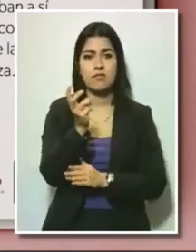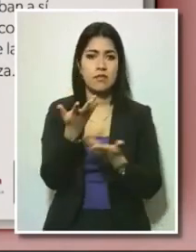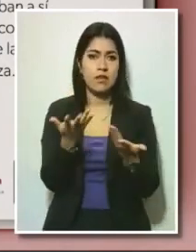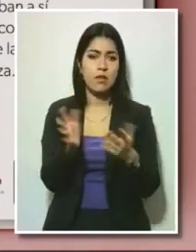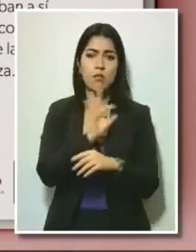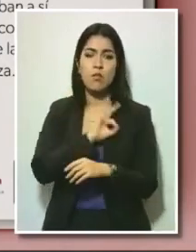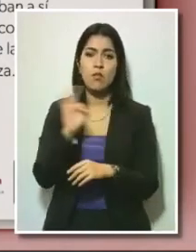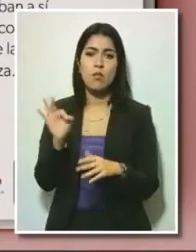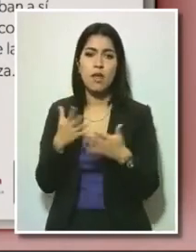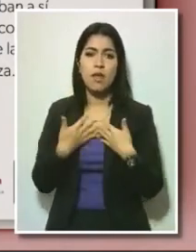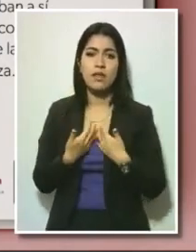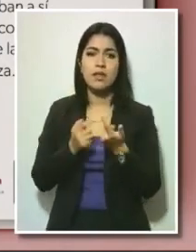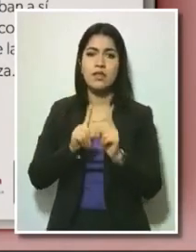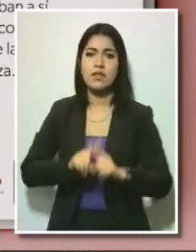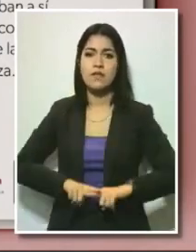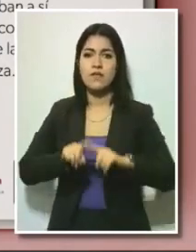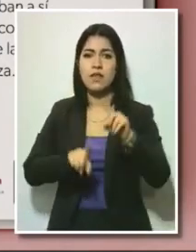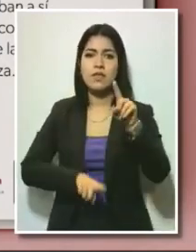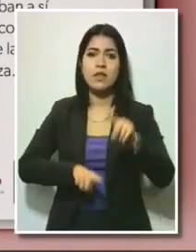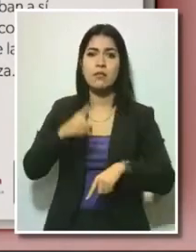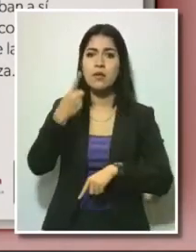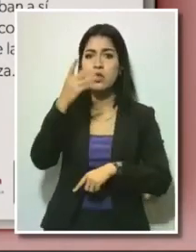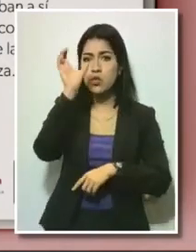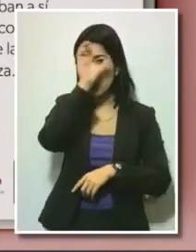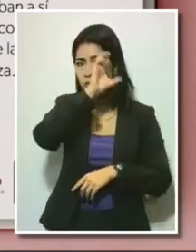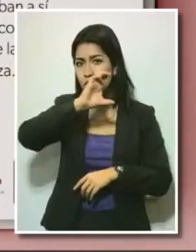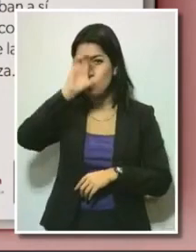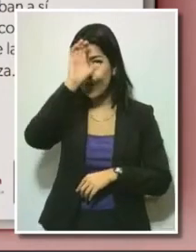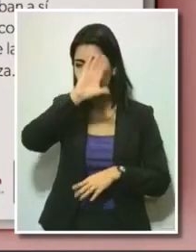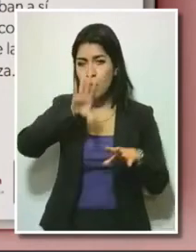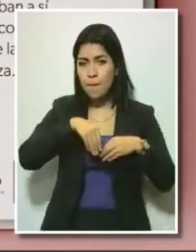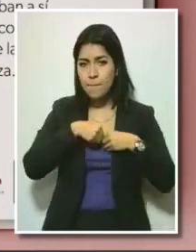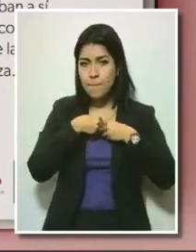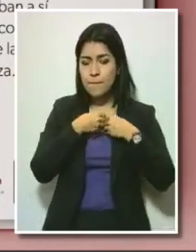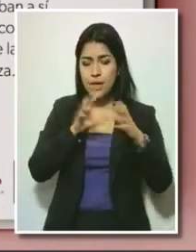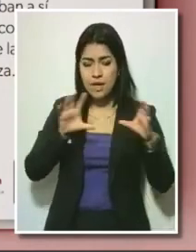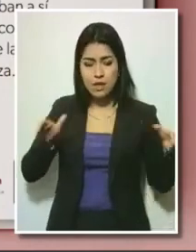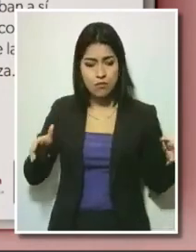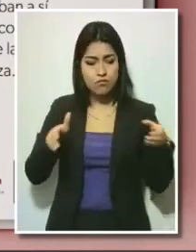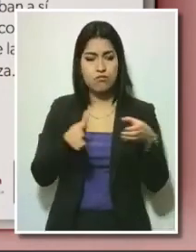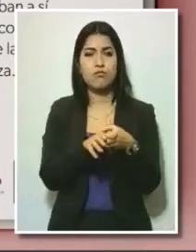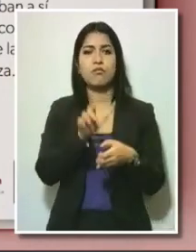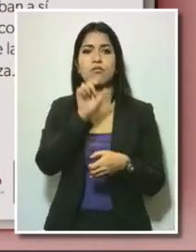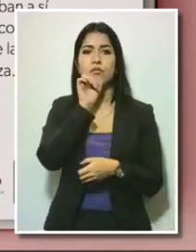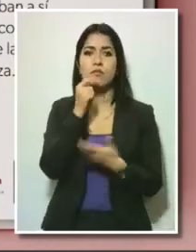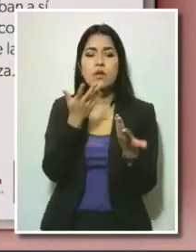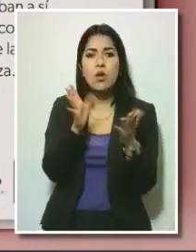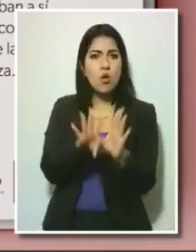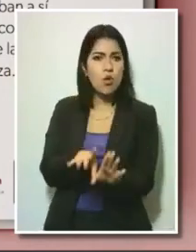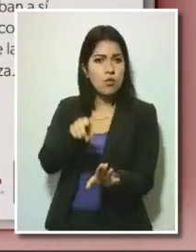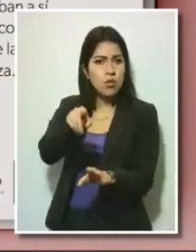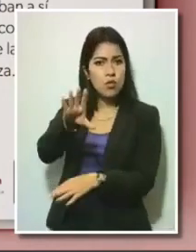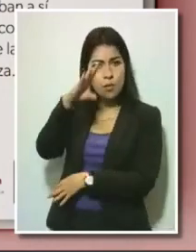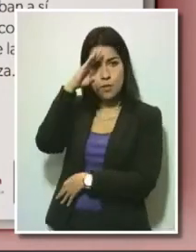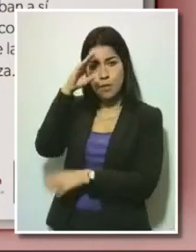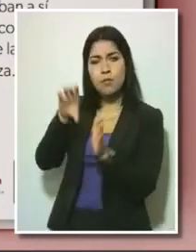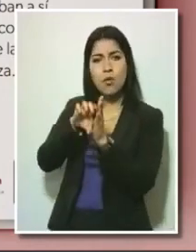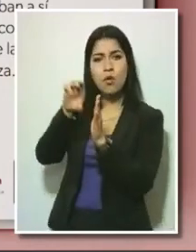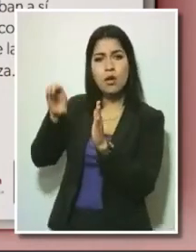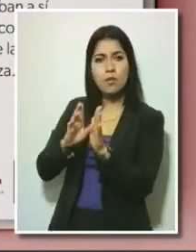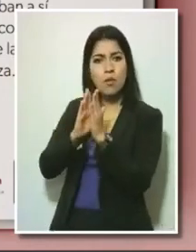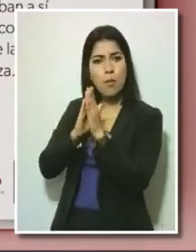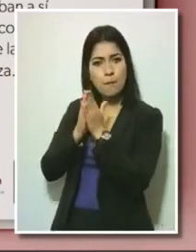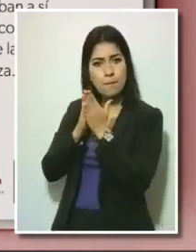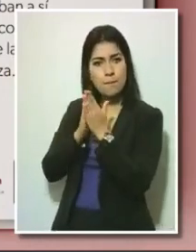interpretativo de acuerdo a tu contexto cultural, social, analítico, cualquiera. Si uno lee el Corán desde